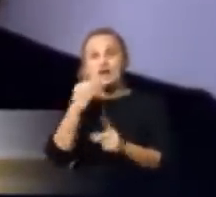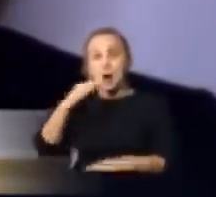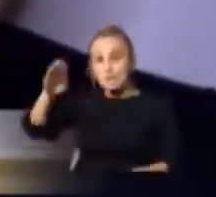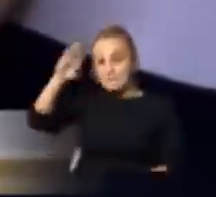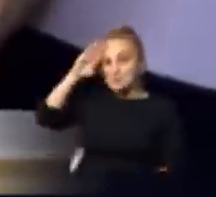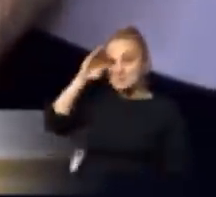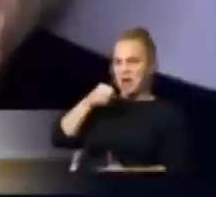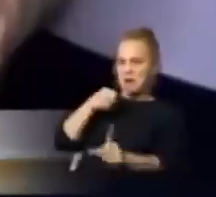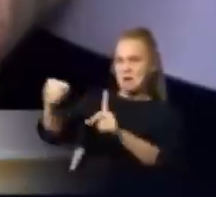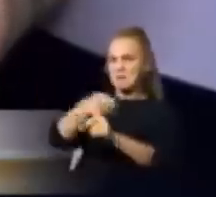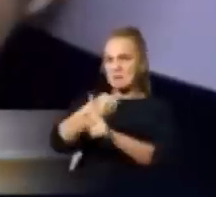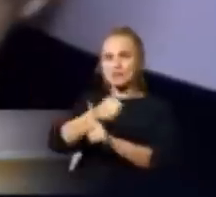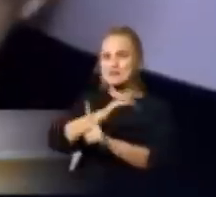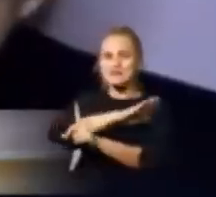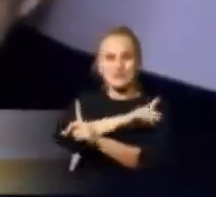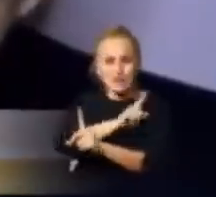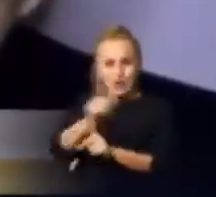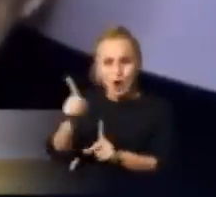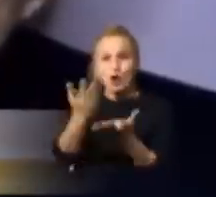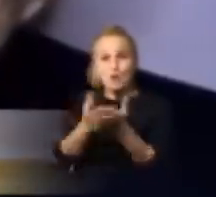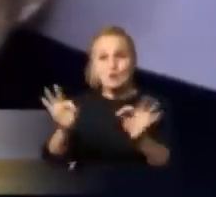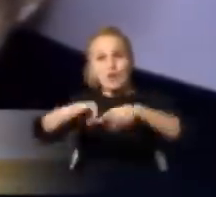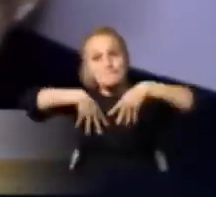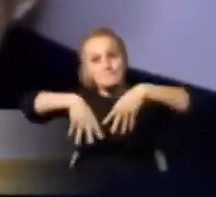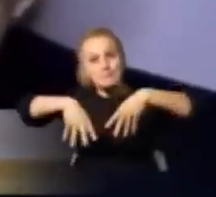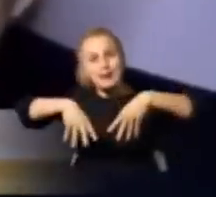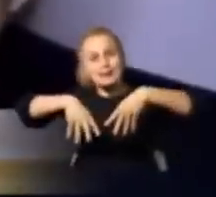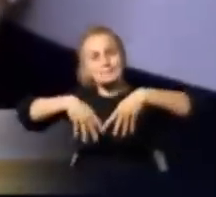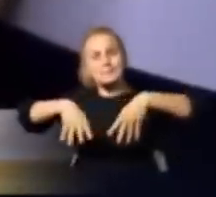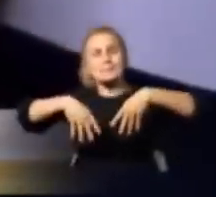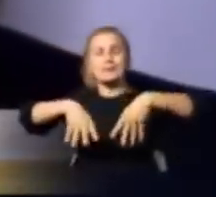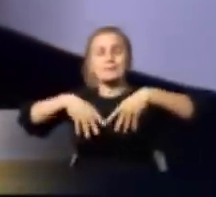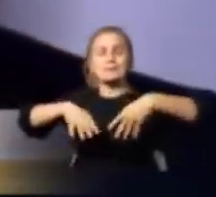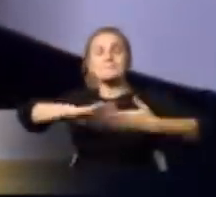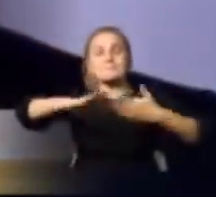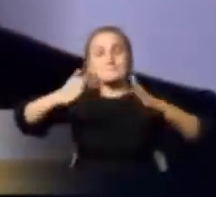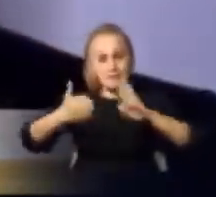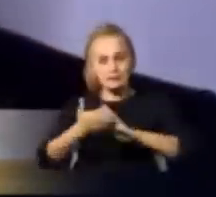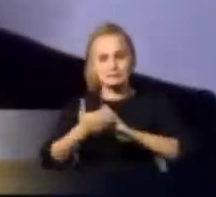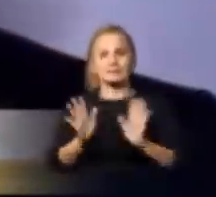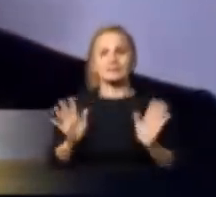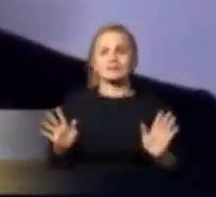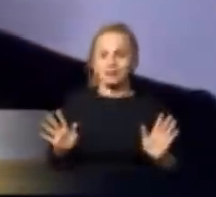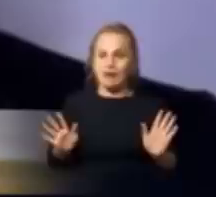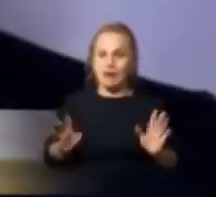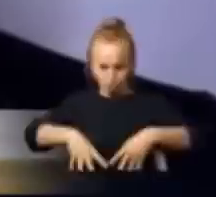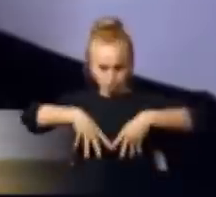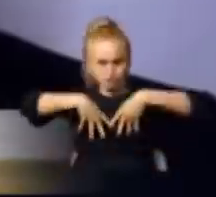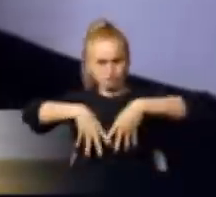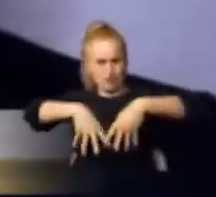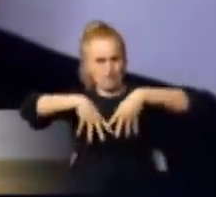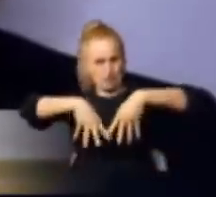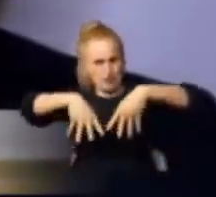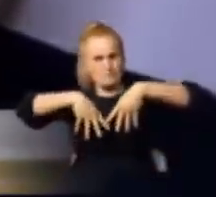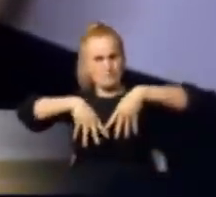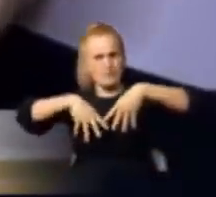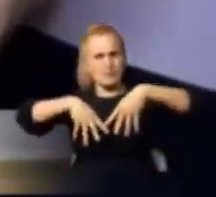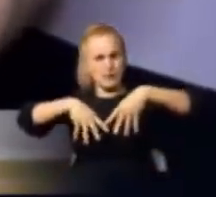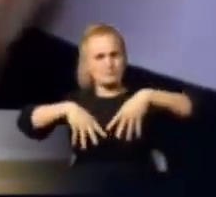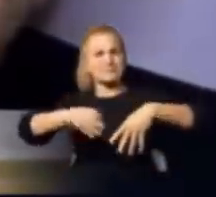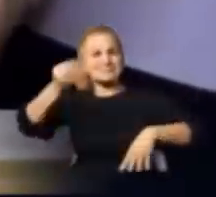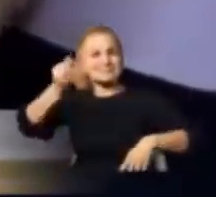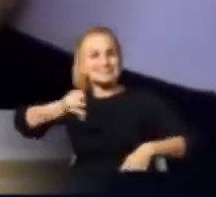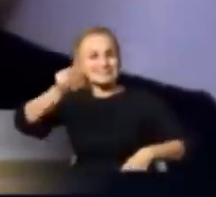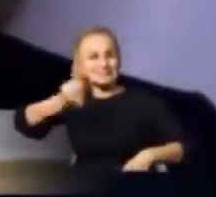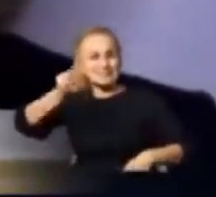la policía, y por supuesto que haga que las perturbaciones del paro sean las menores y en ese sentido que se